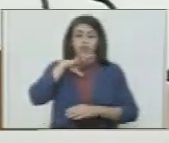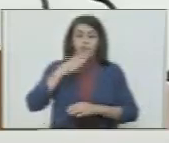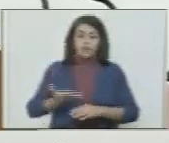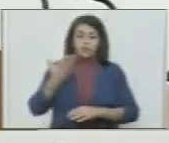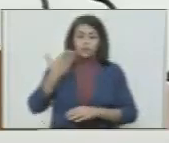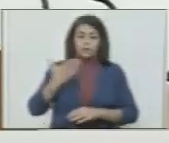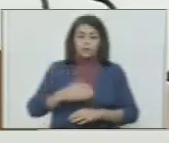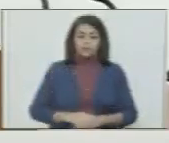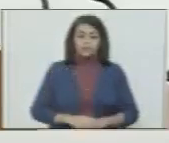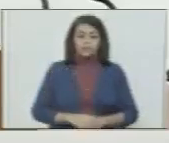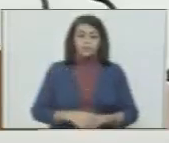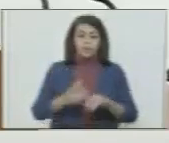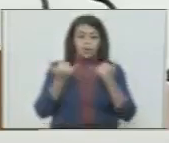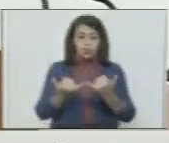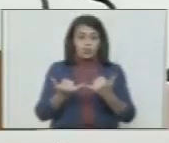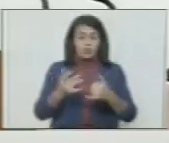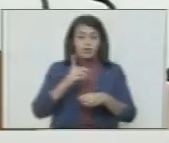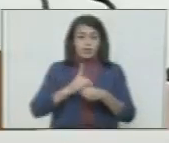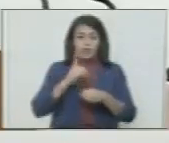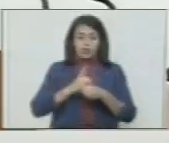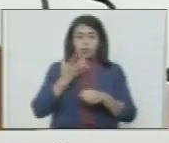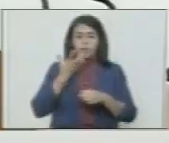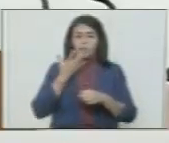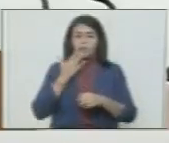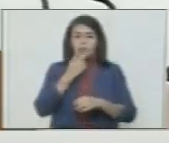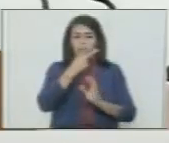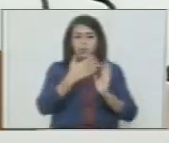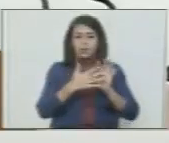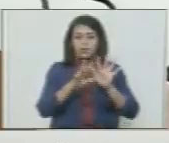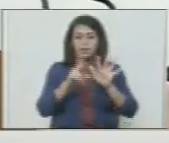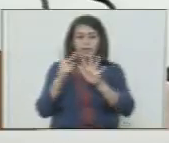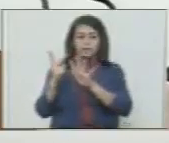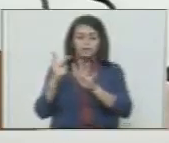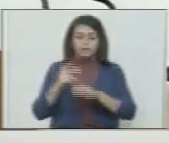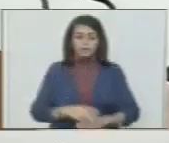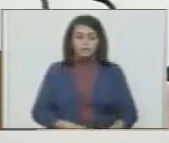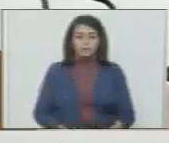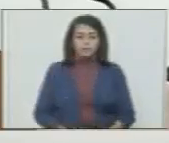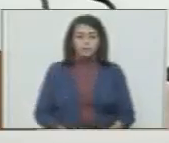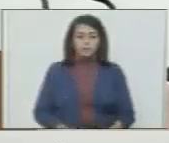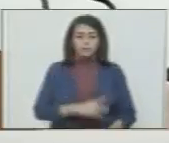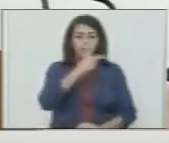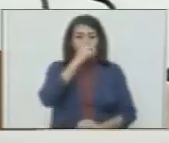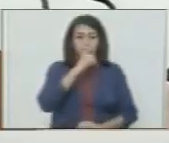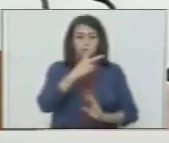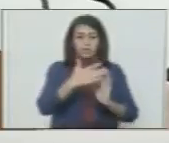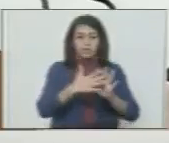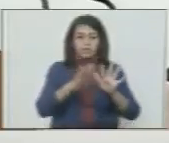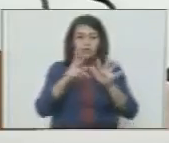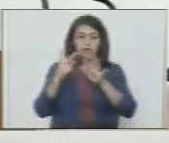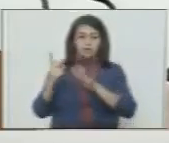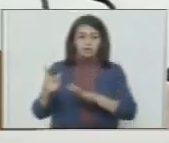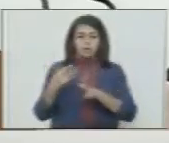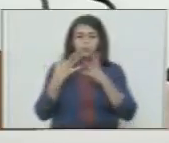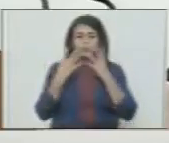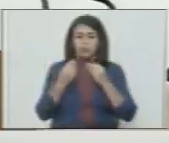históricos importantes y de reciente data, como por ejemplo el 2017. El